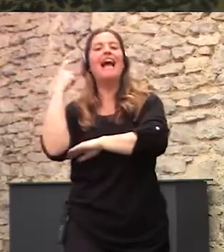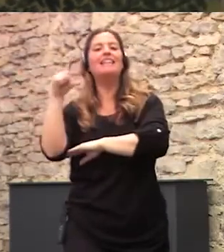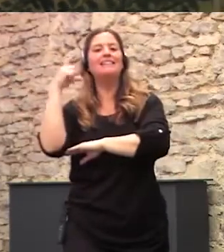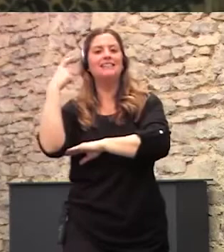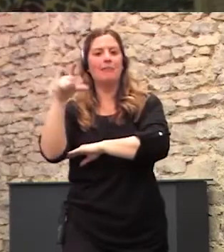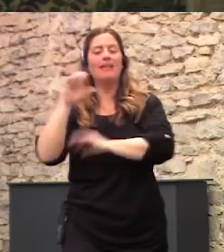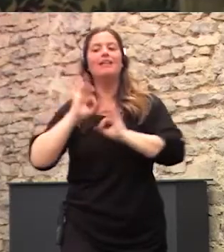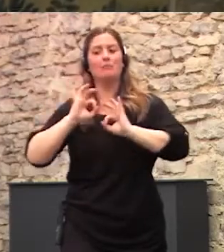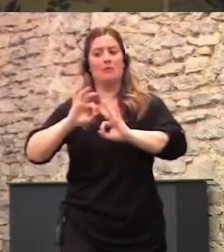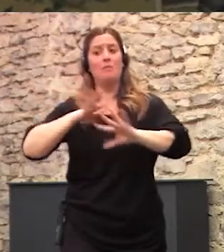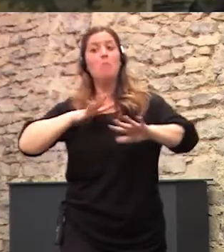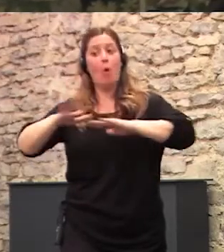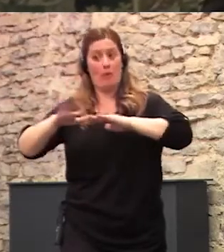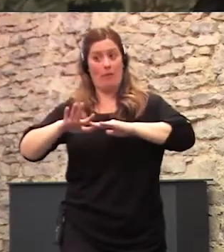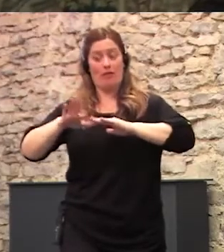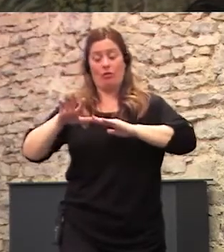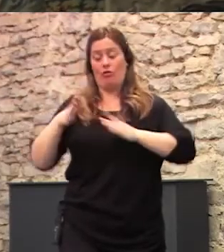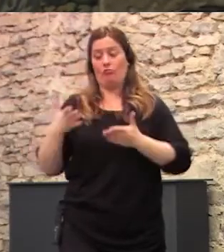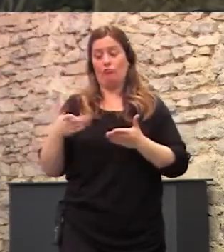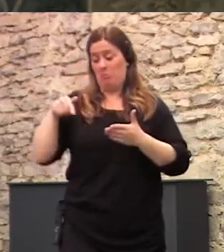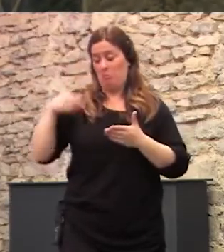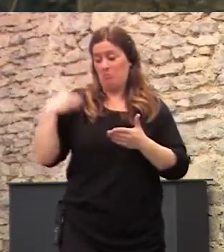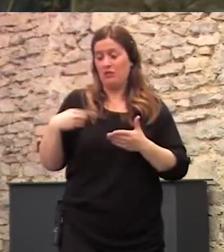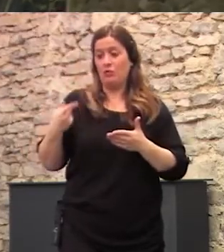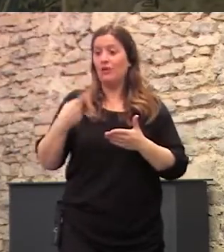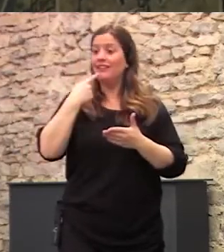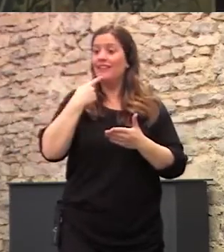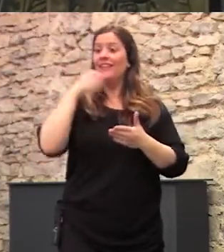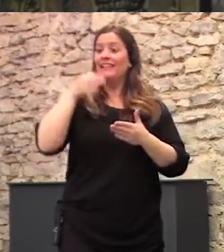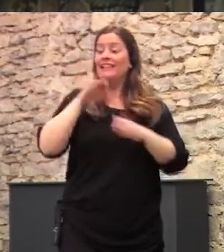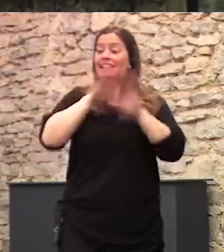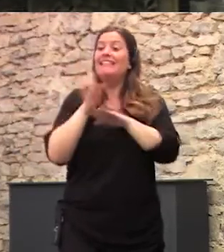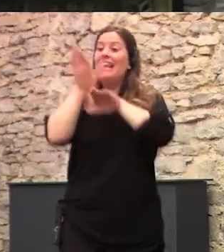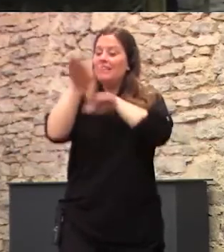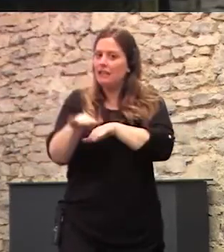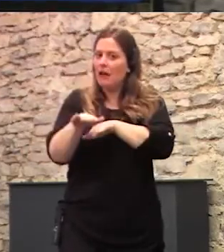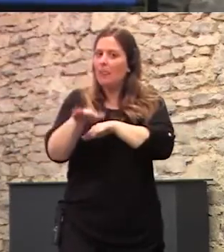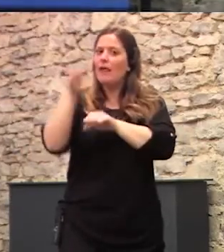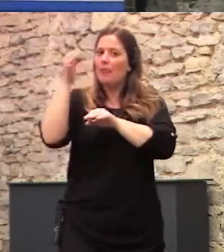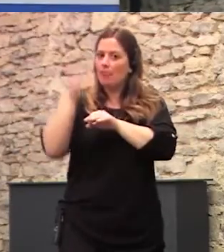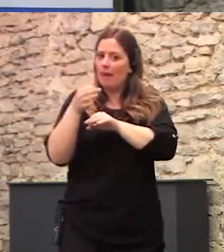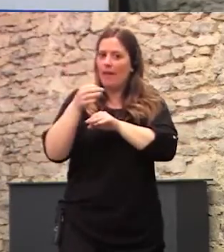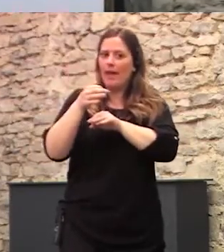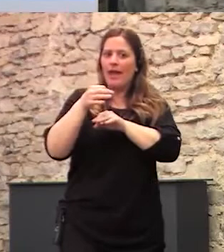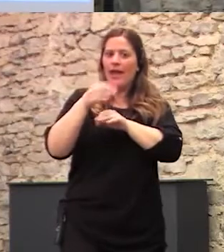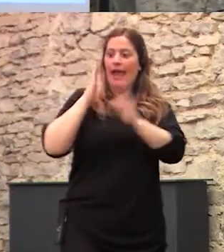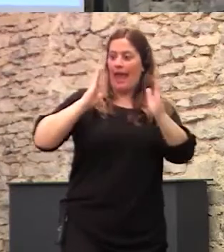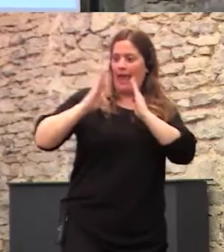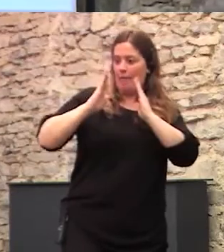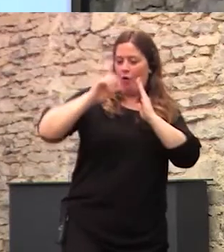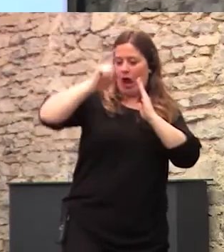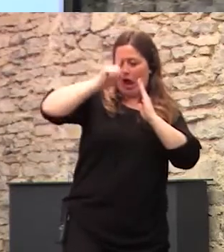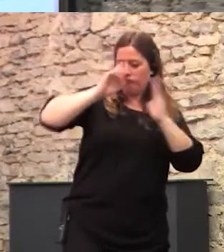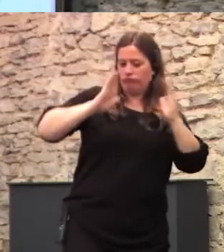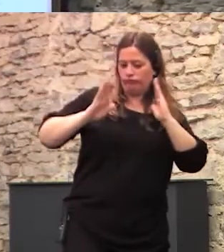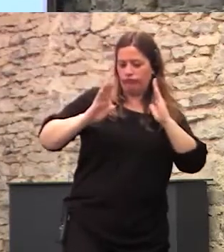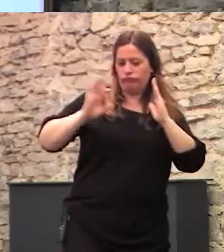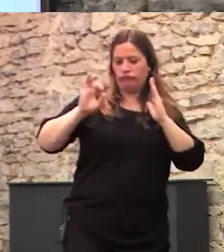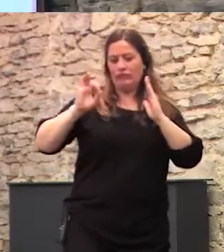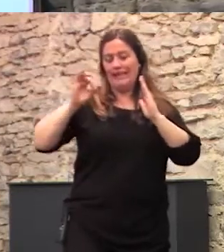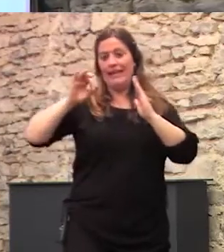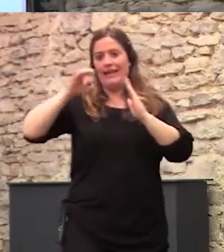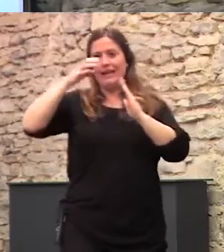en este movimiento. Lo que dice: si el Islam debe responder a una época y a un lugar en concreto, como las otras